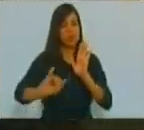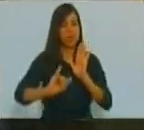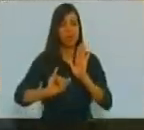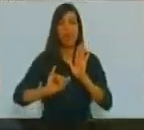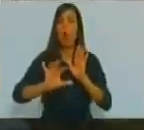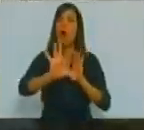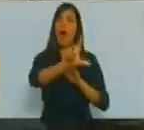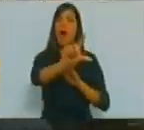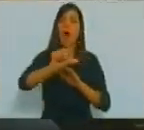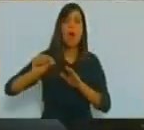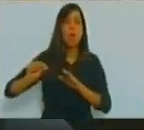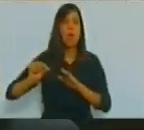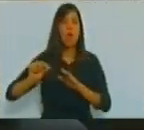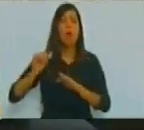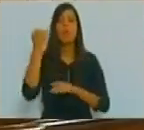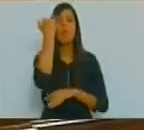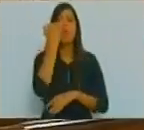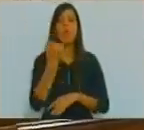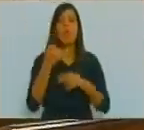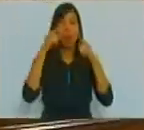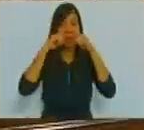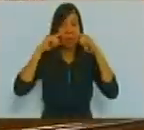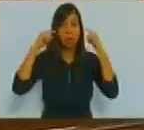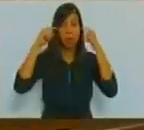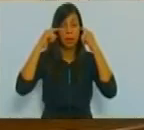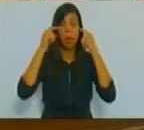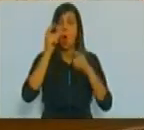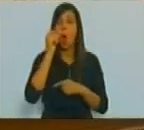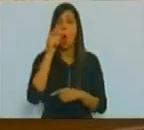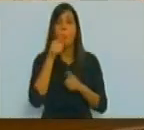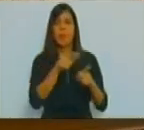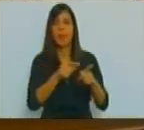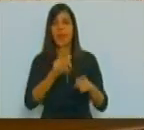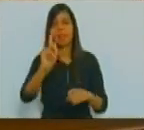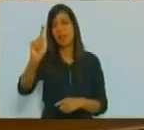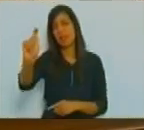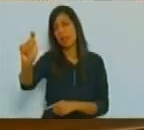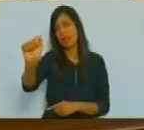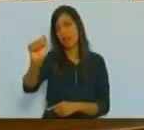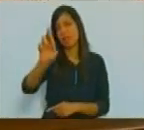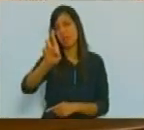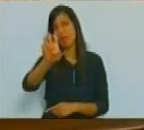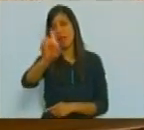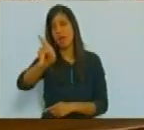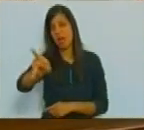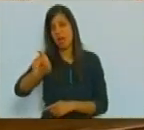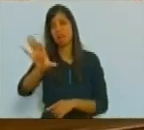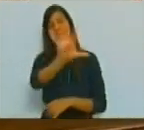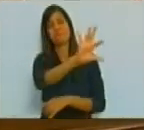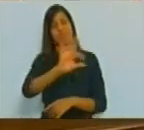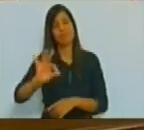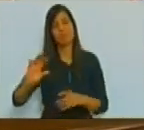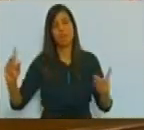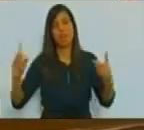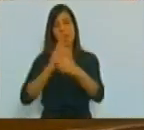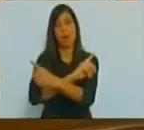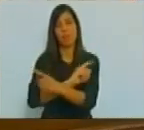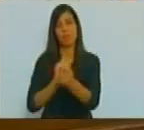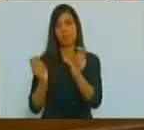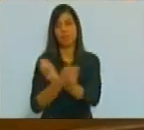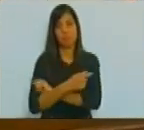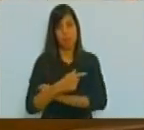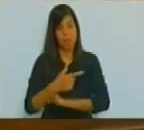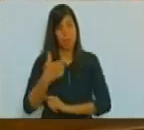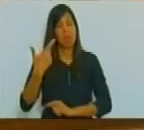juramento al compañero fiscal general de la republica tarek william saab y aprobó una reestructuración que yo coincido